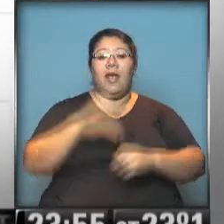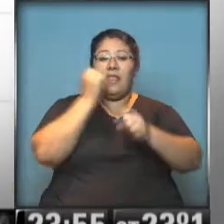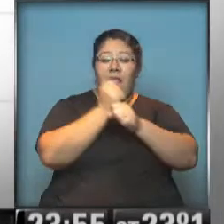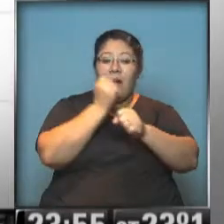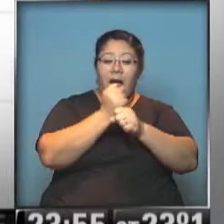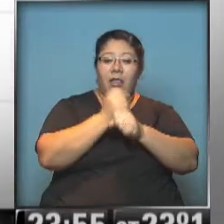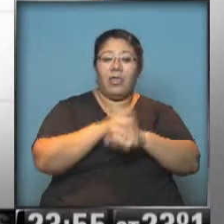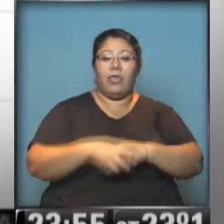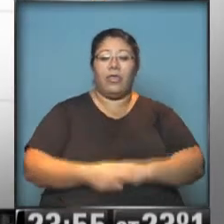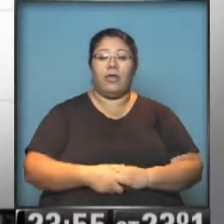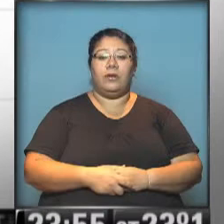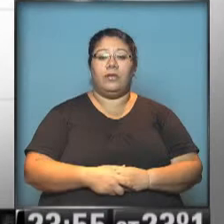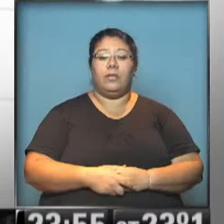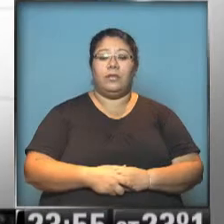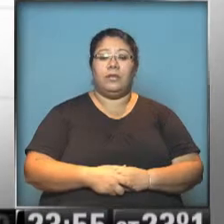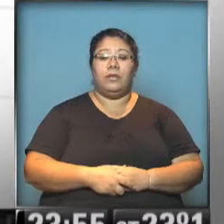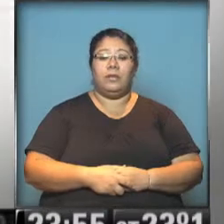días.